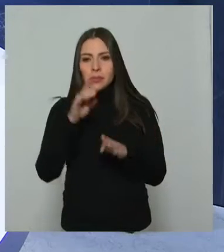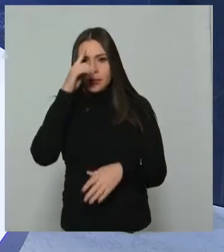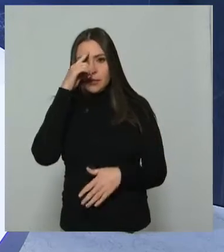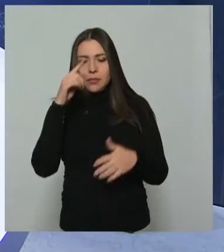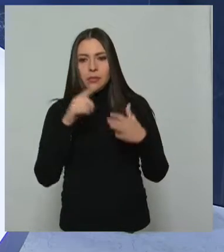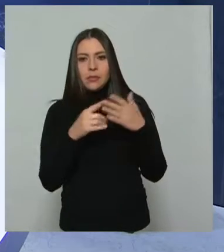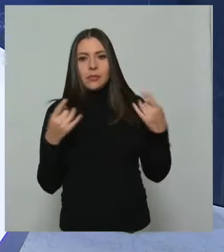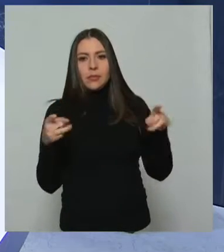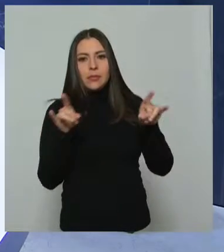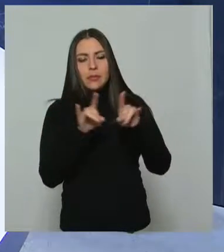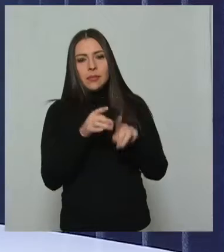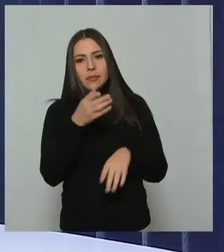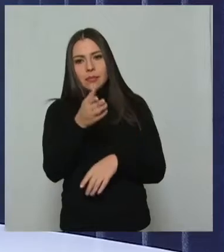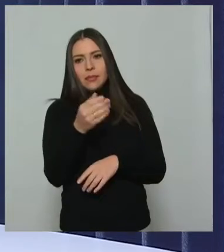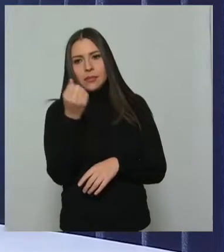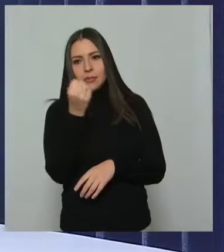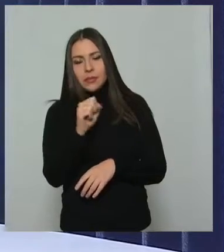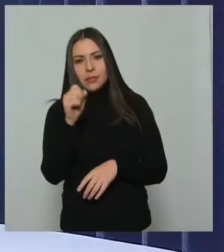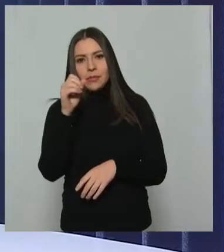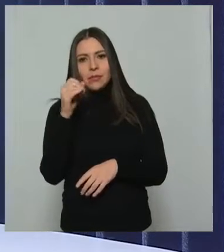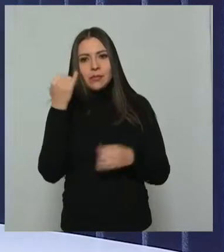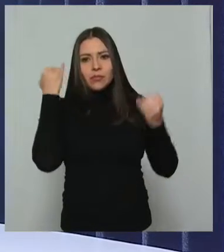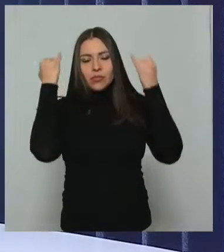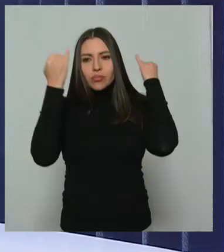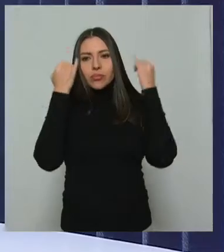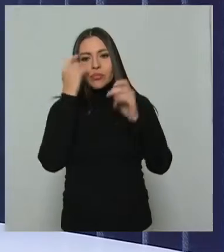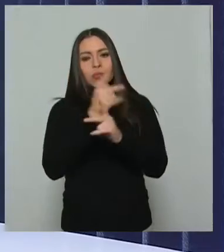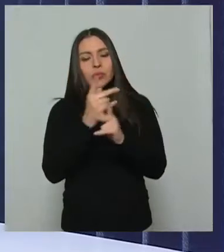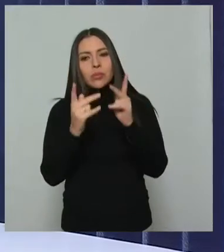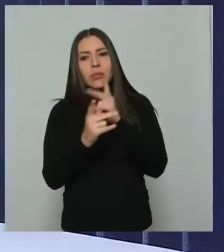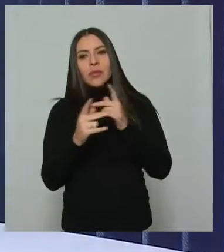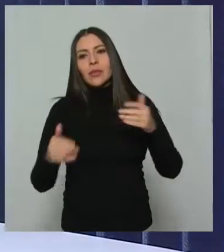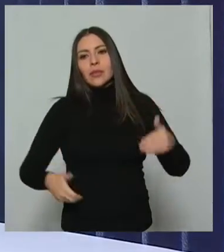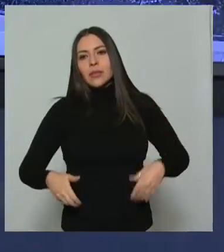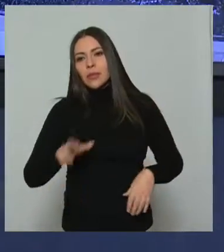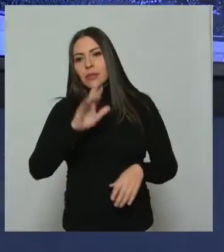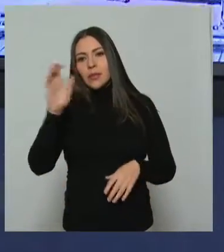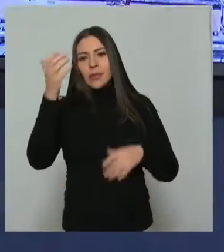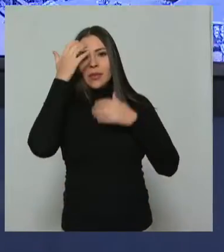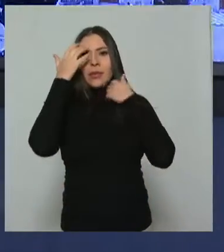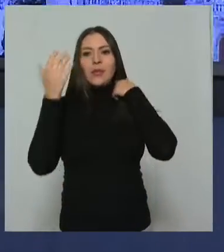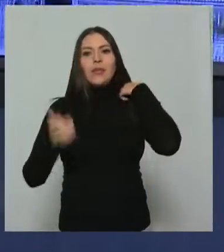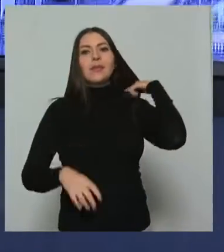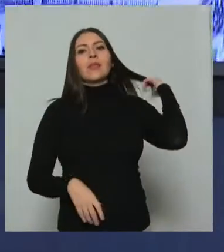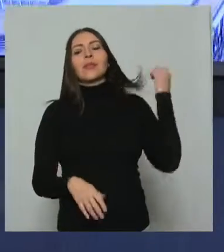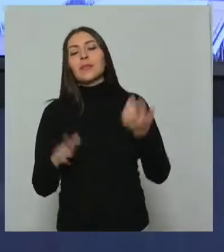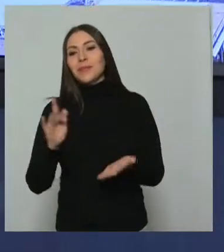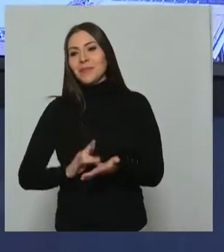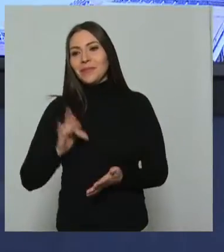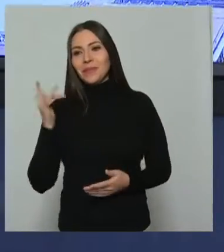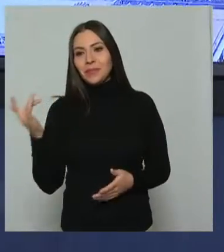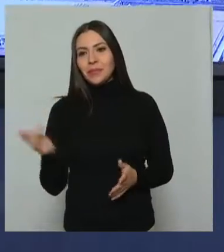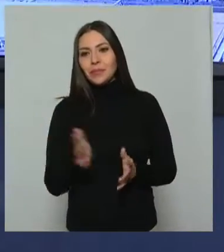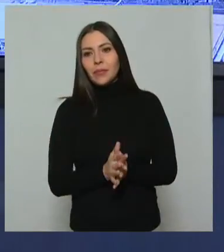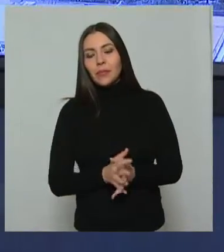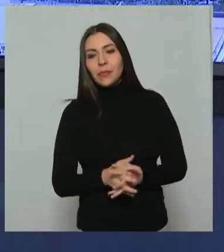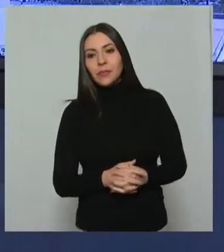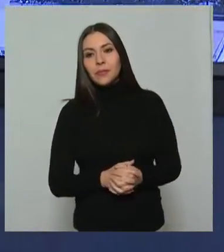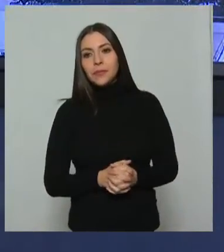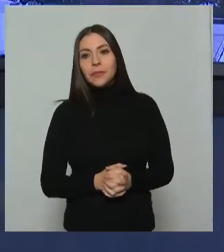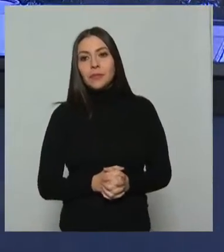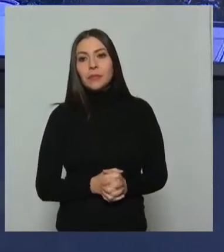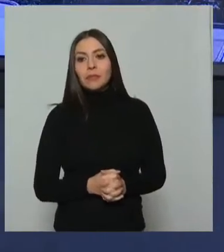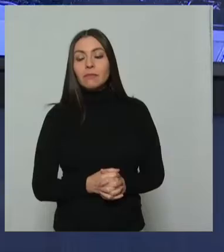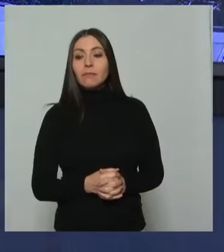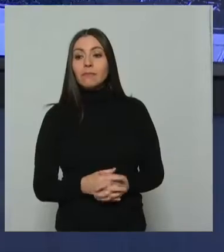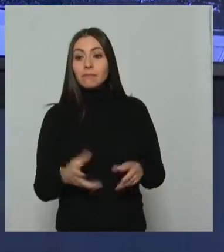micrófono a personas como tú? Eres un productor creativo de teatro reconocido, caray. Muchas gracias, gracias. ¿No? Muchas gracias.